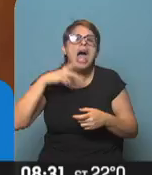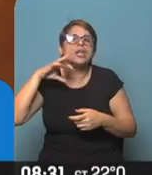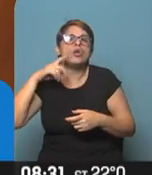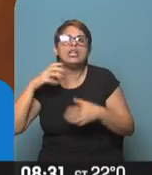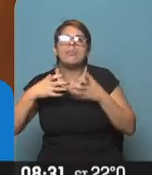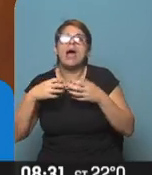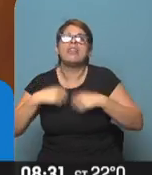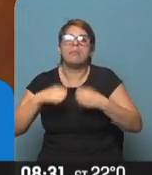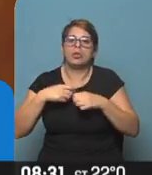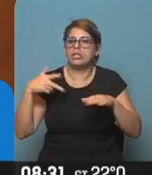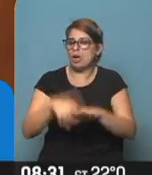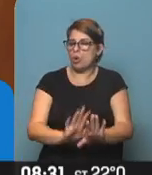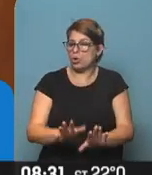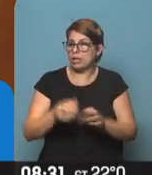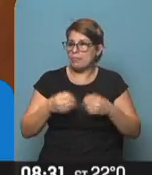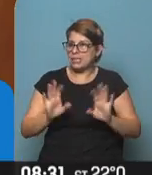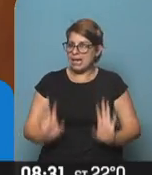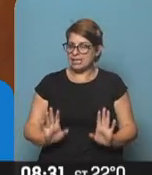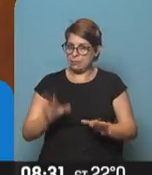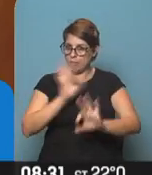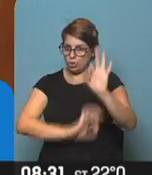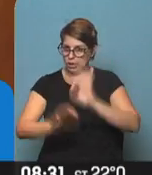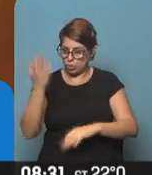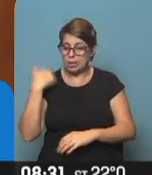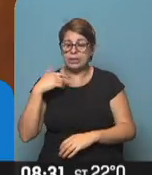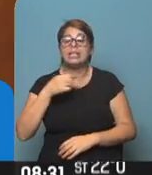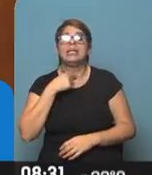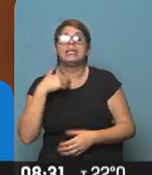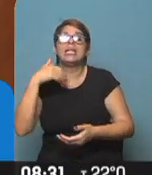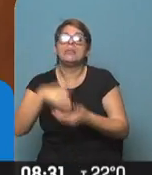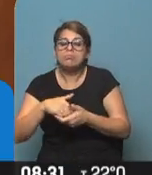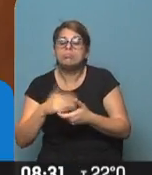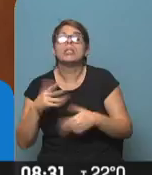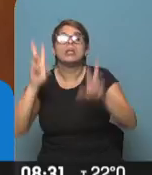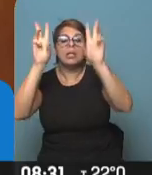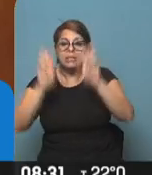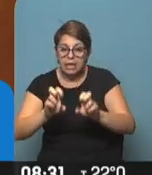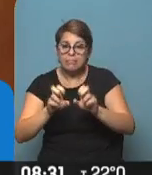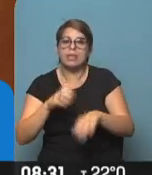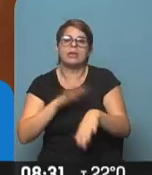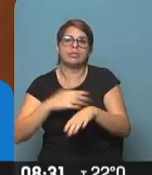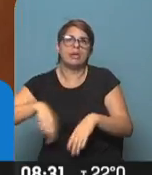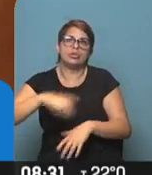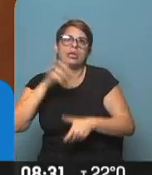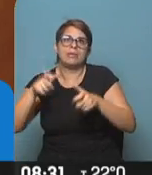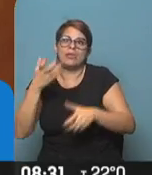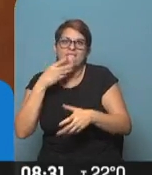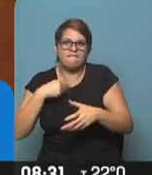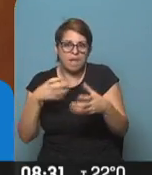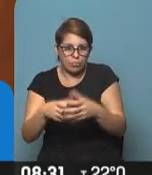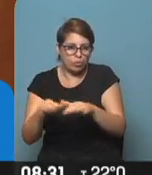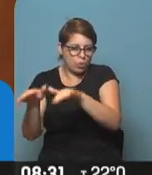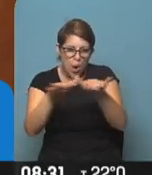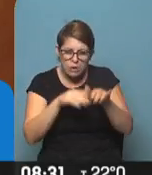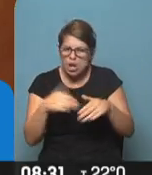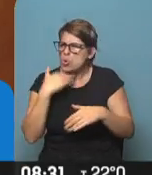así por lo menos arrancó después queremos involucrarnos en los temas que nos competen a todos los hinchas por igual más allá